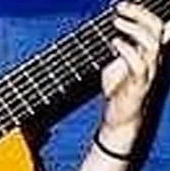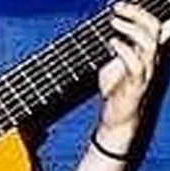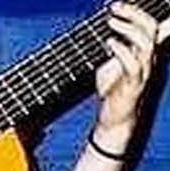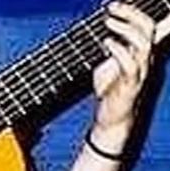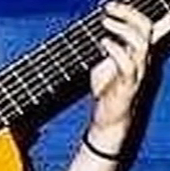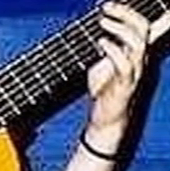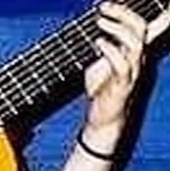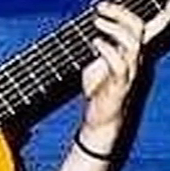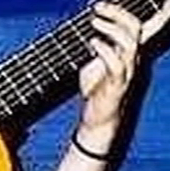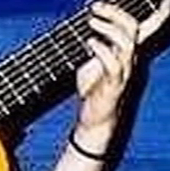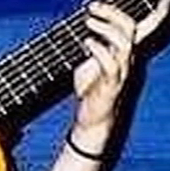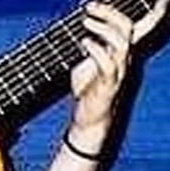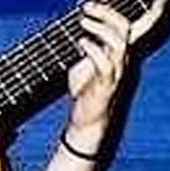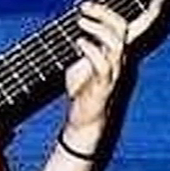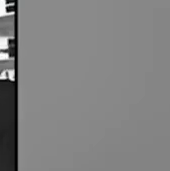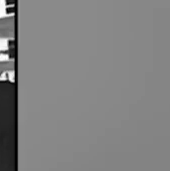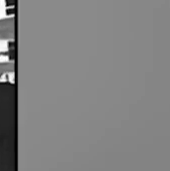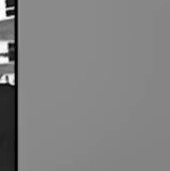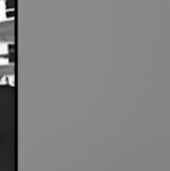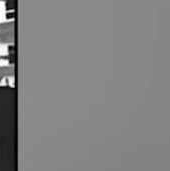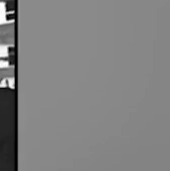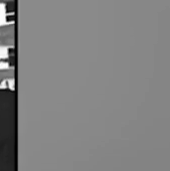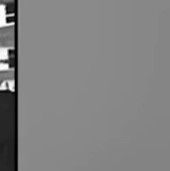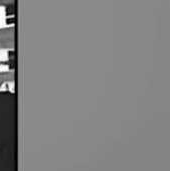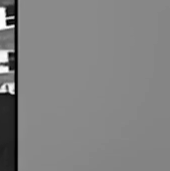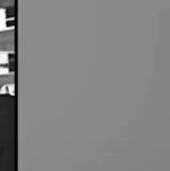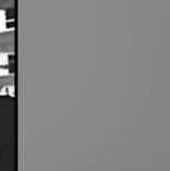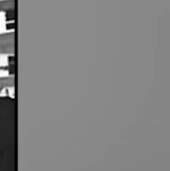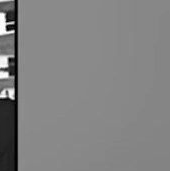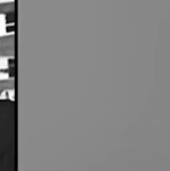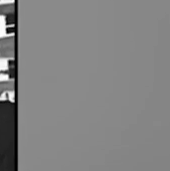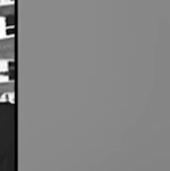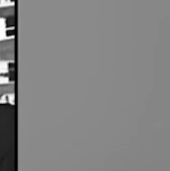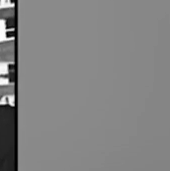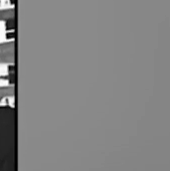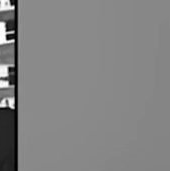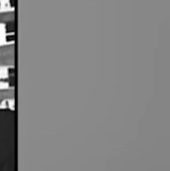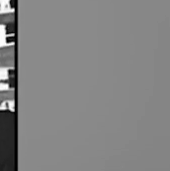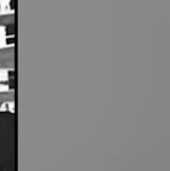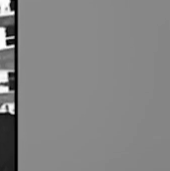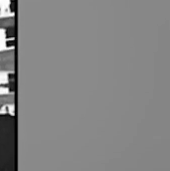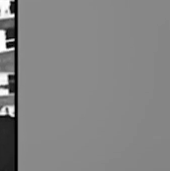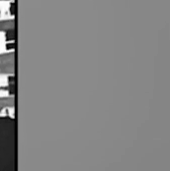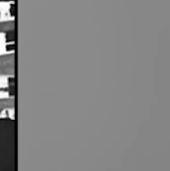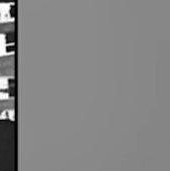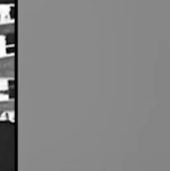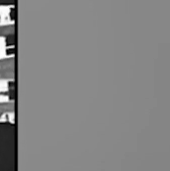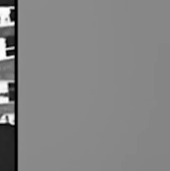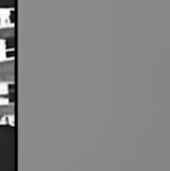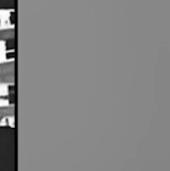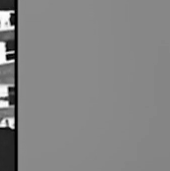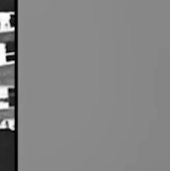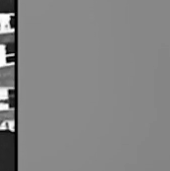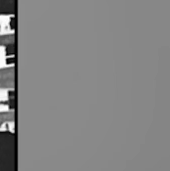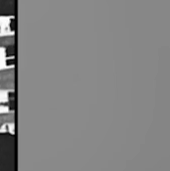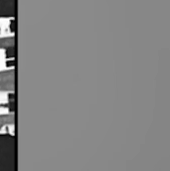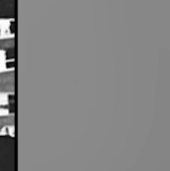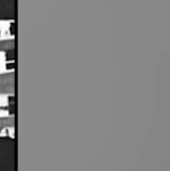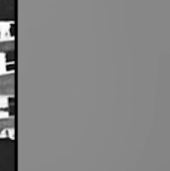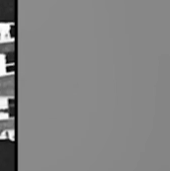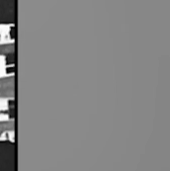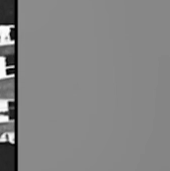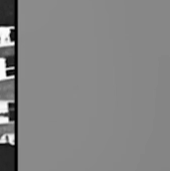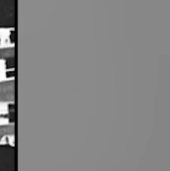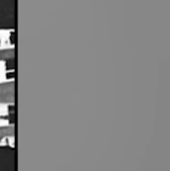en 1975 el virtuoso también incursionó en la música clásica para guitarra donde por